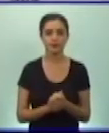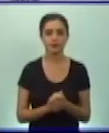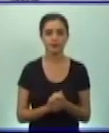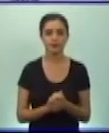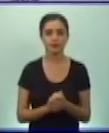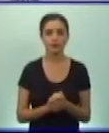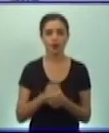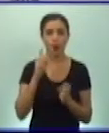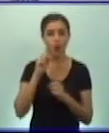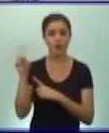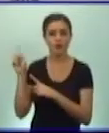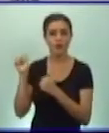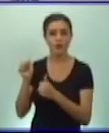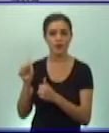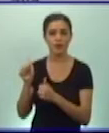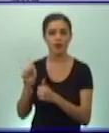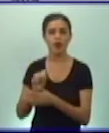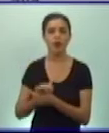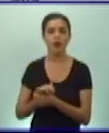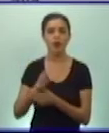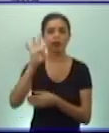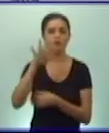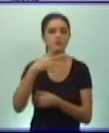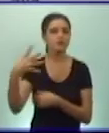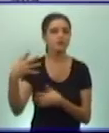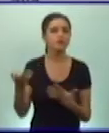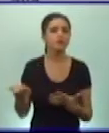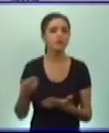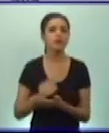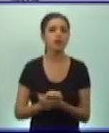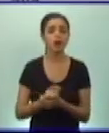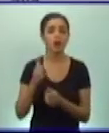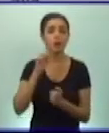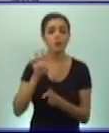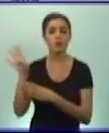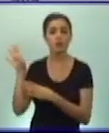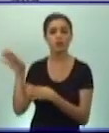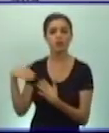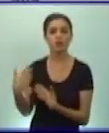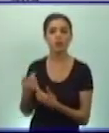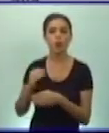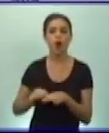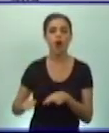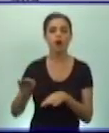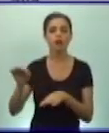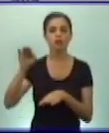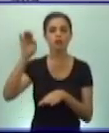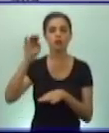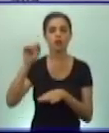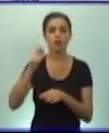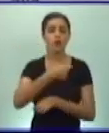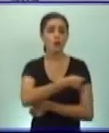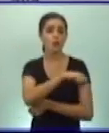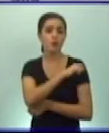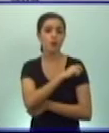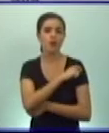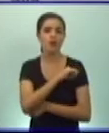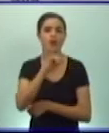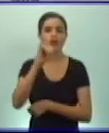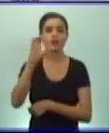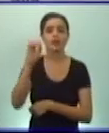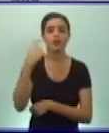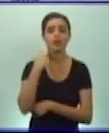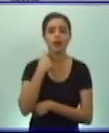Vamos a observar este gráfico. Se muestra cómo ha crecido la población de 60 años y